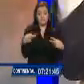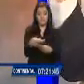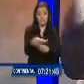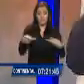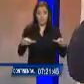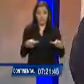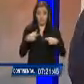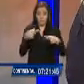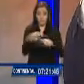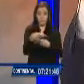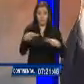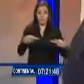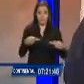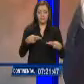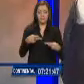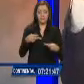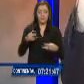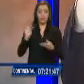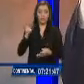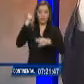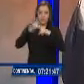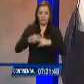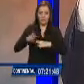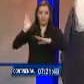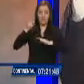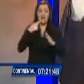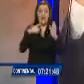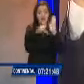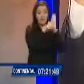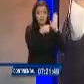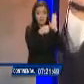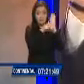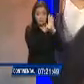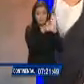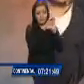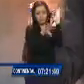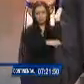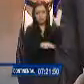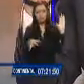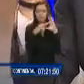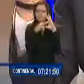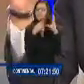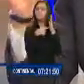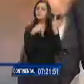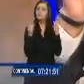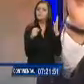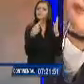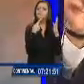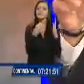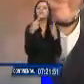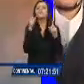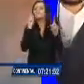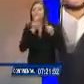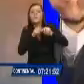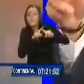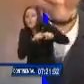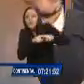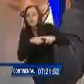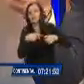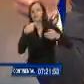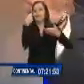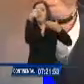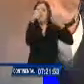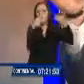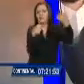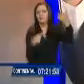Se designan, que es el término exacto que usa la ley y la Constitución, conforme a la calificación. La